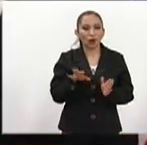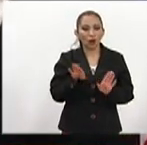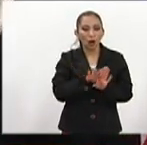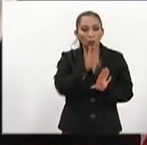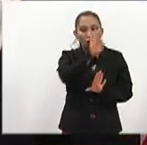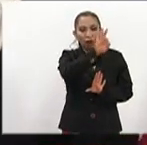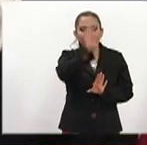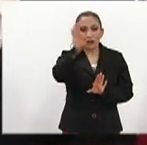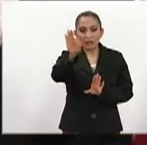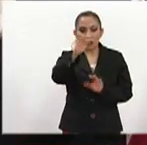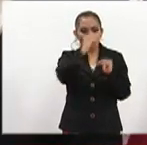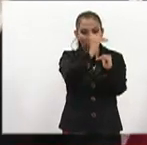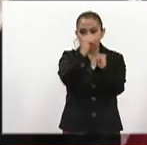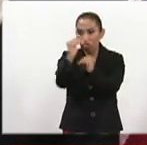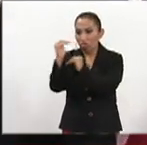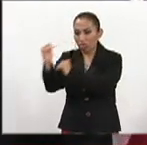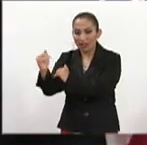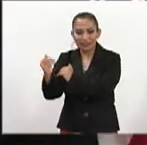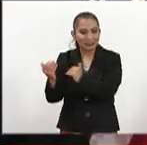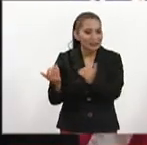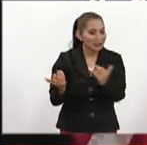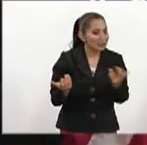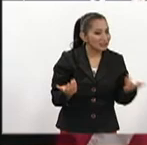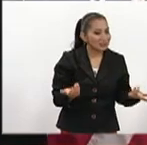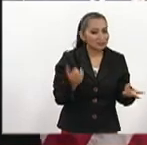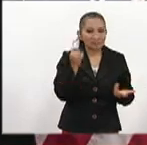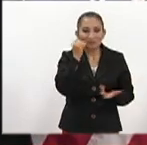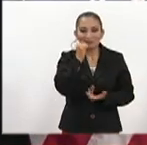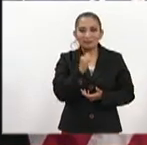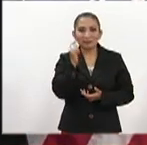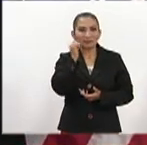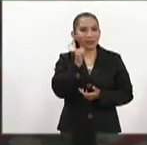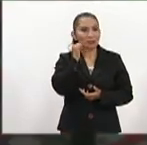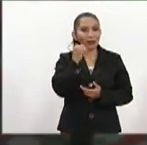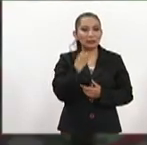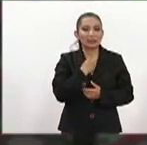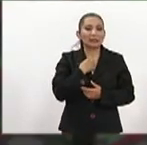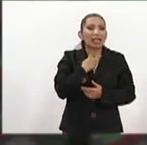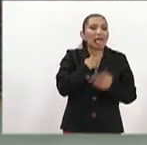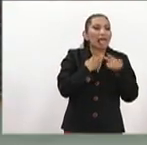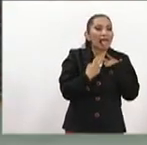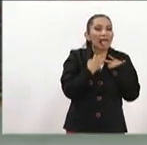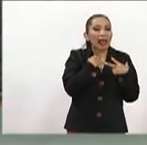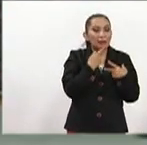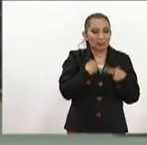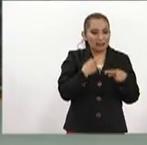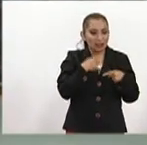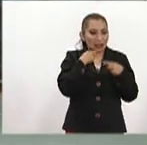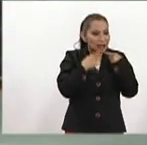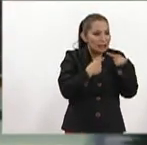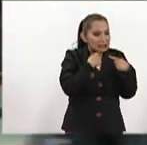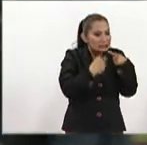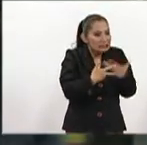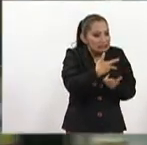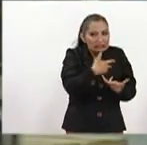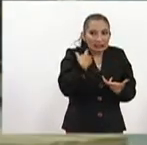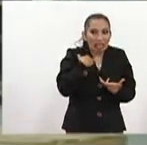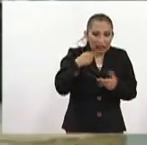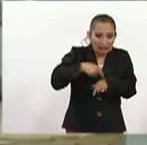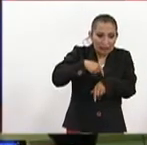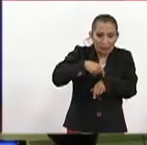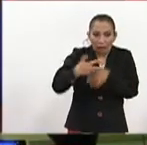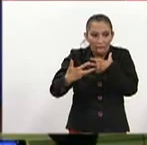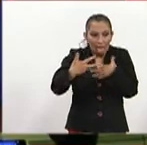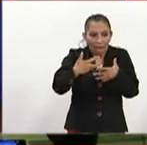fechas muy restrictivas siempre presionan mucho a los negociadores en la mesa. Hay